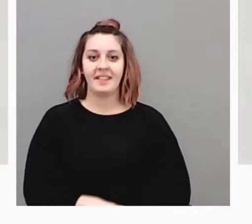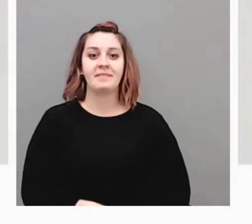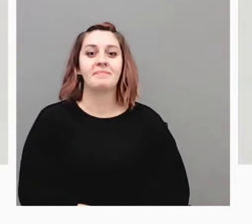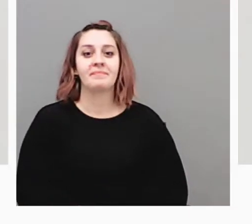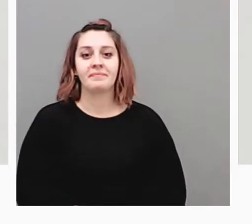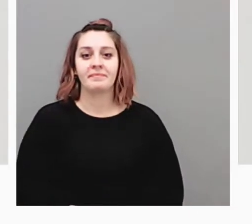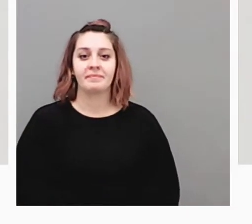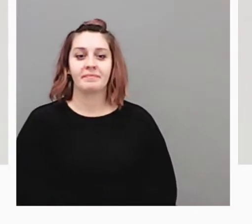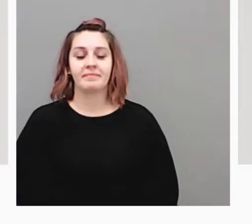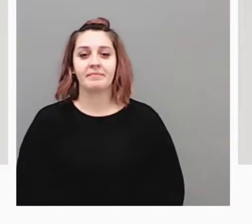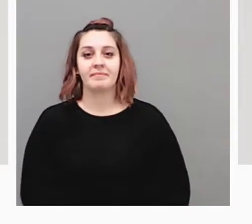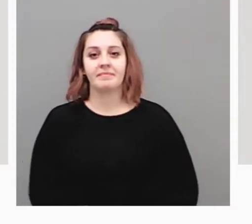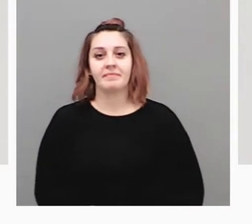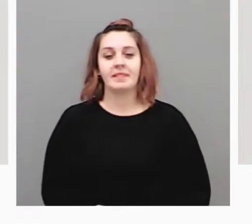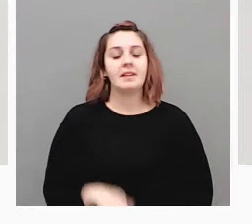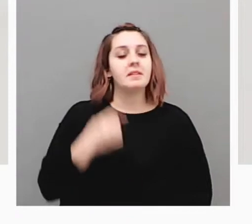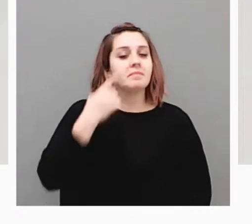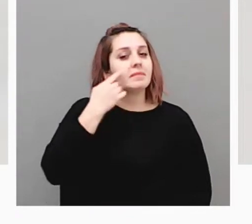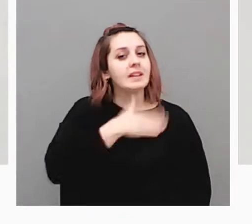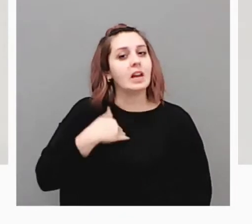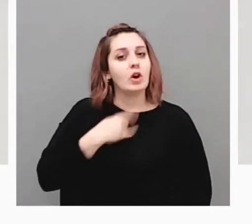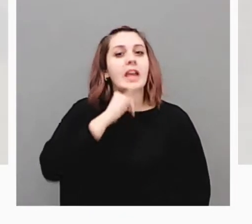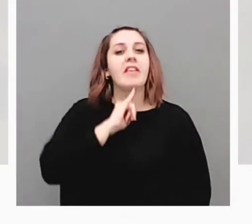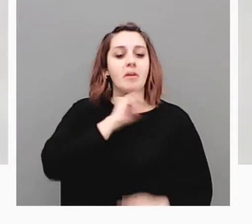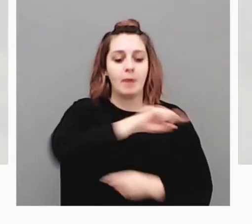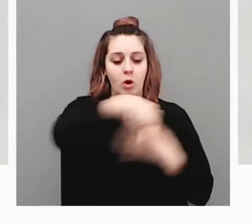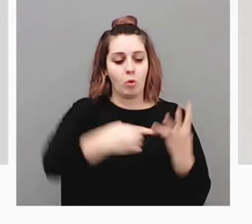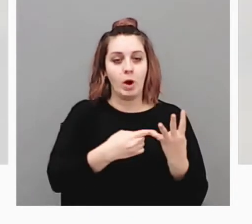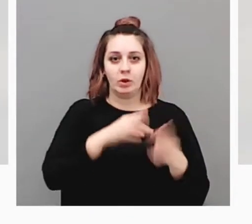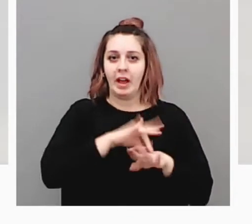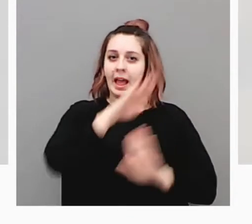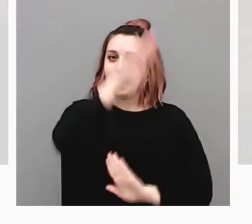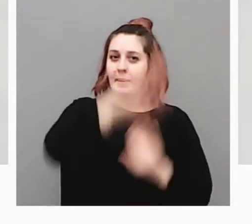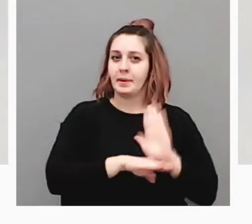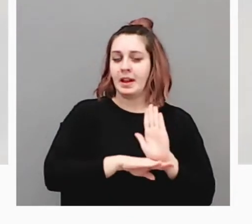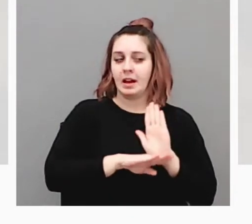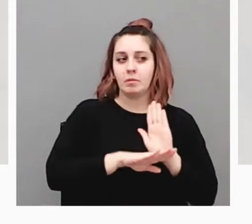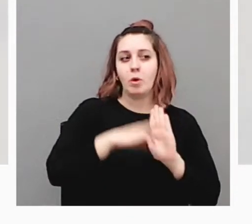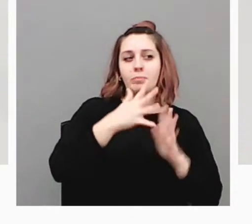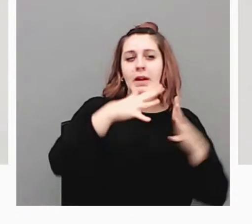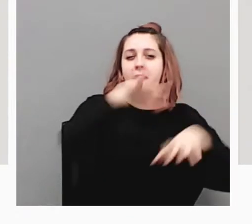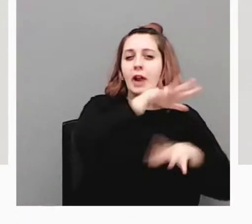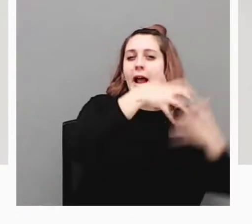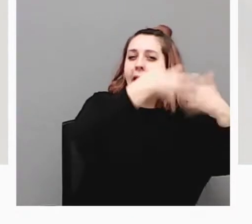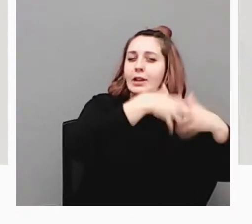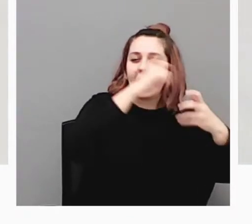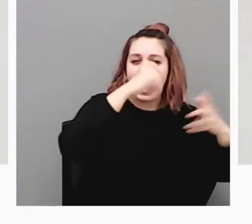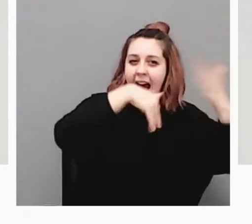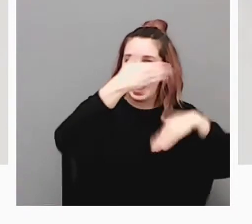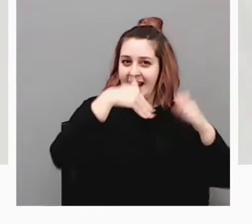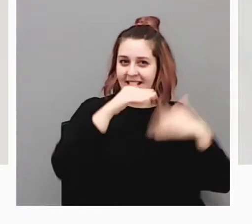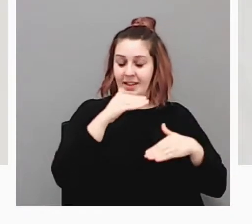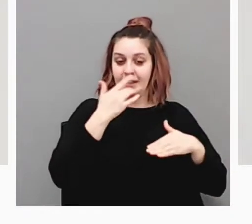que tienen preparado unos dossiers en 4 idiomas con la historia de este antiguo espacio industrial que cuando el público